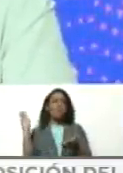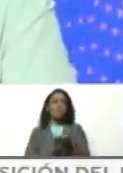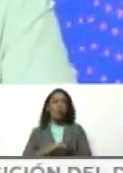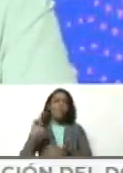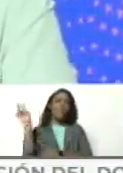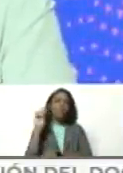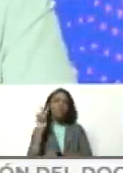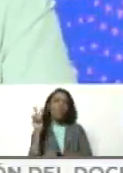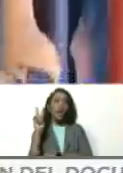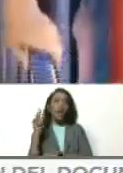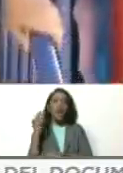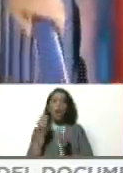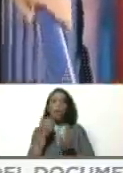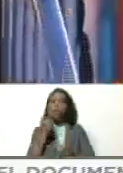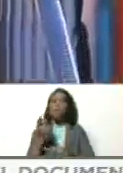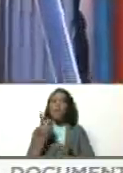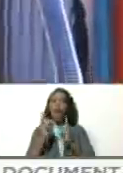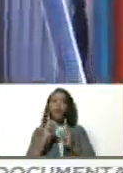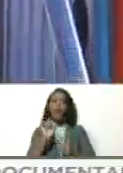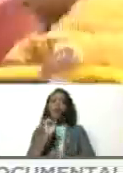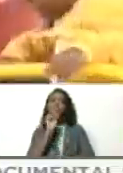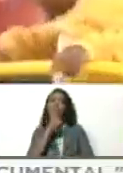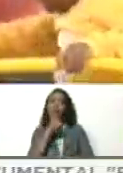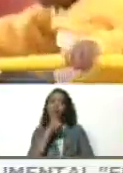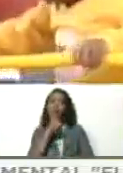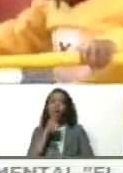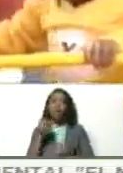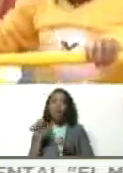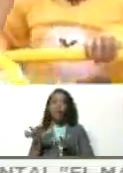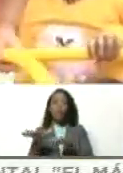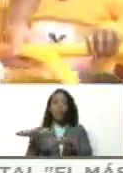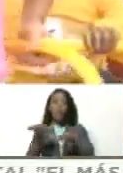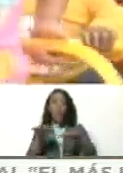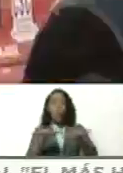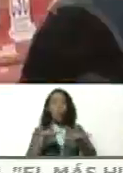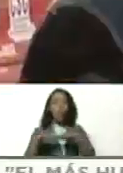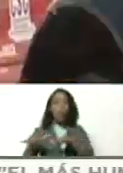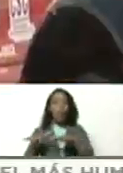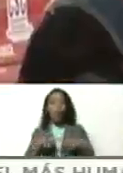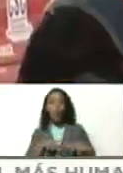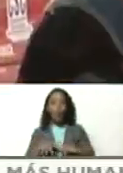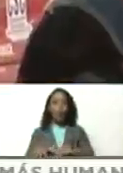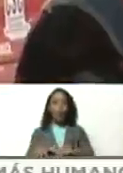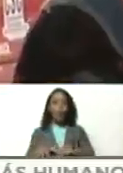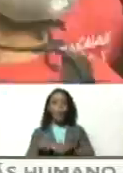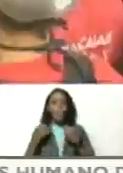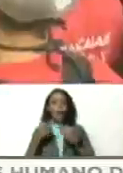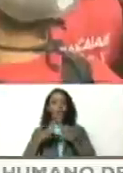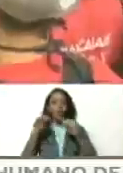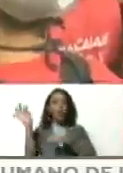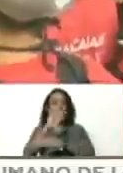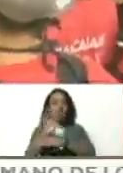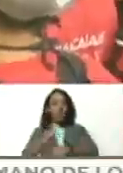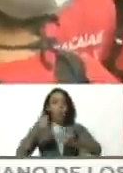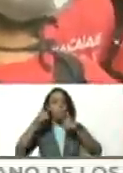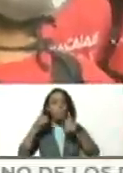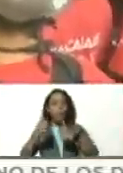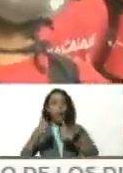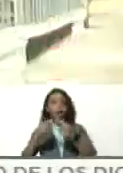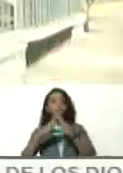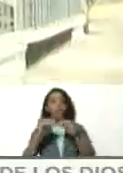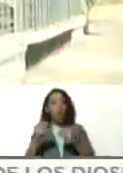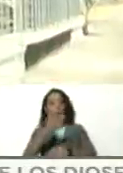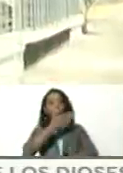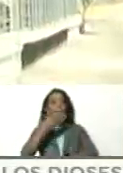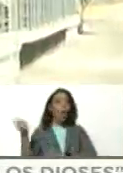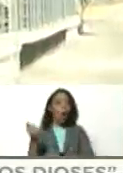Venezuela, como dicen los viejos, como una tacita de plata, para que todo funcione, para que todo